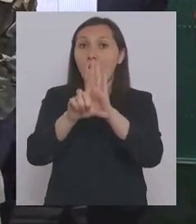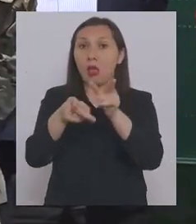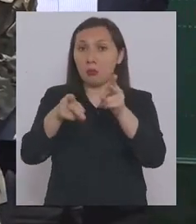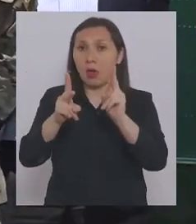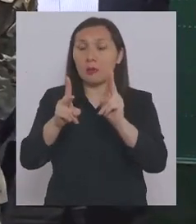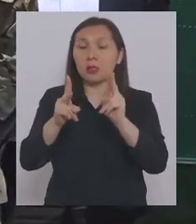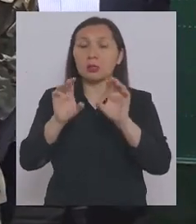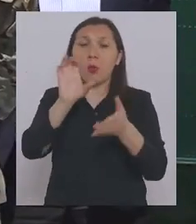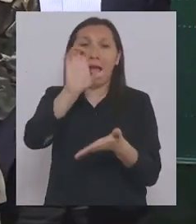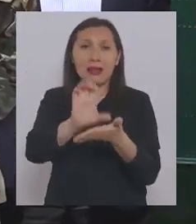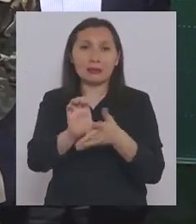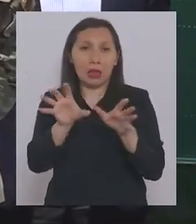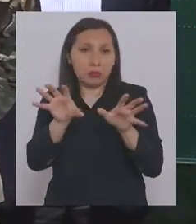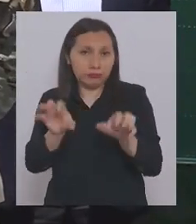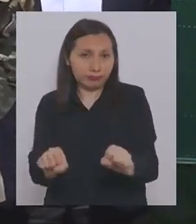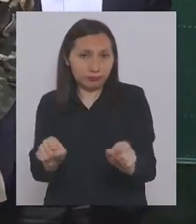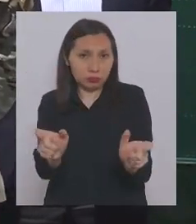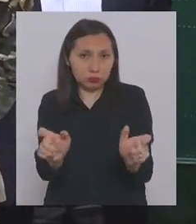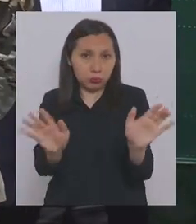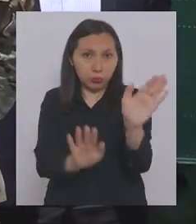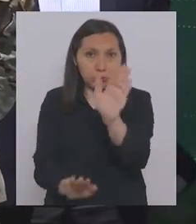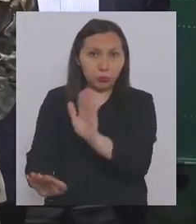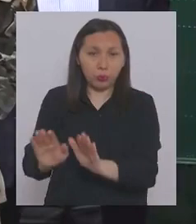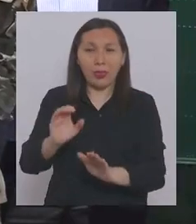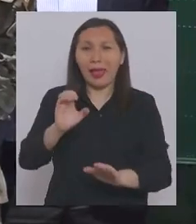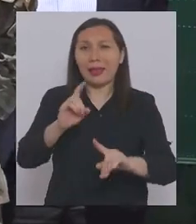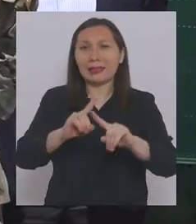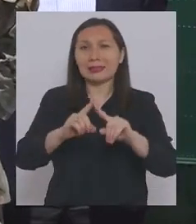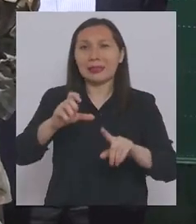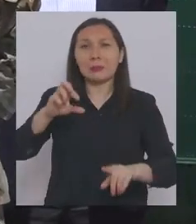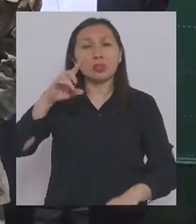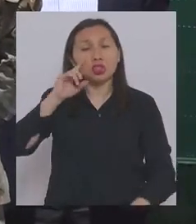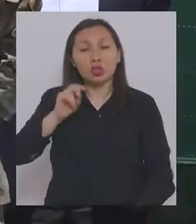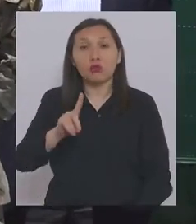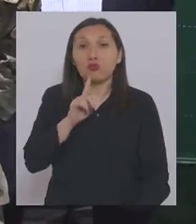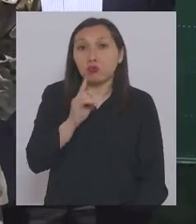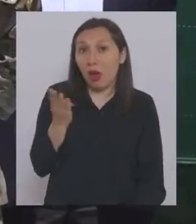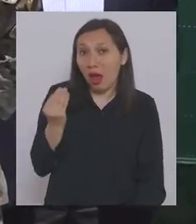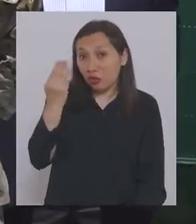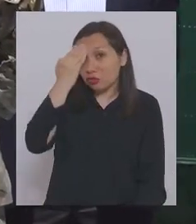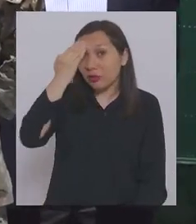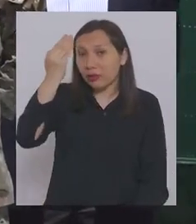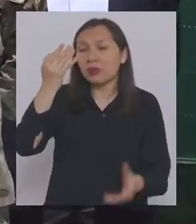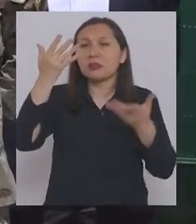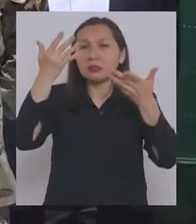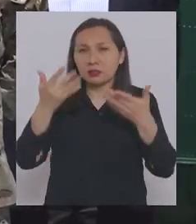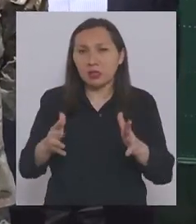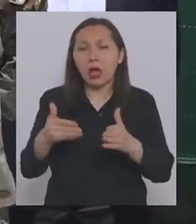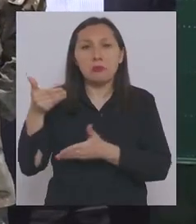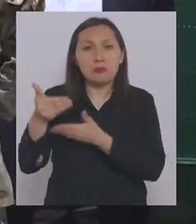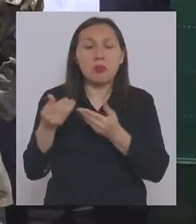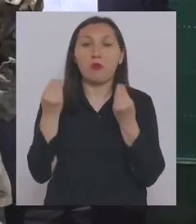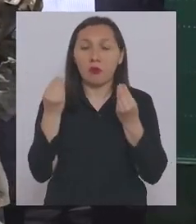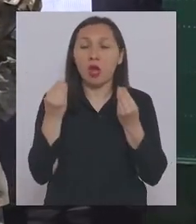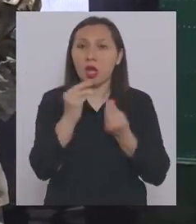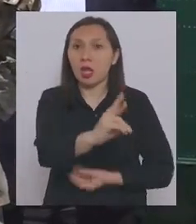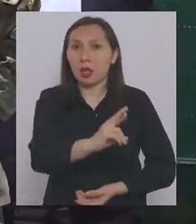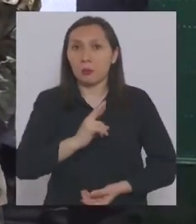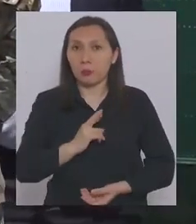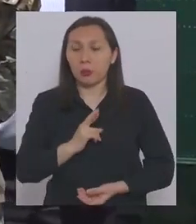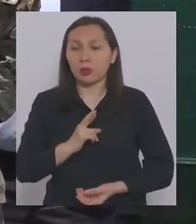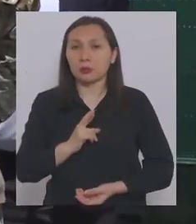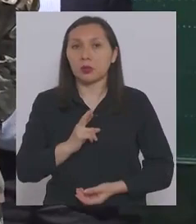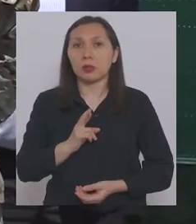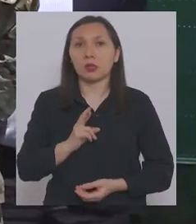excepción. Y yo quiero decir que este estado de excepción, que lleva 14 días, ya ha producido frutos fecundos.